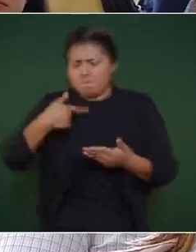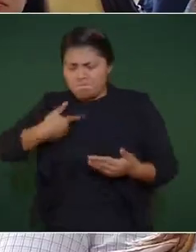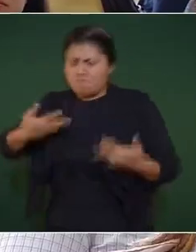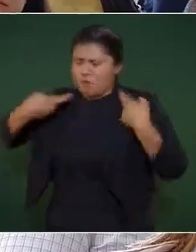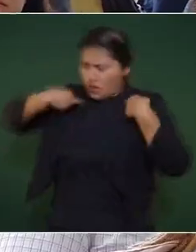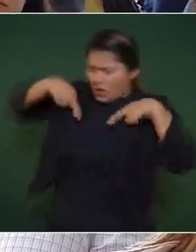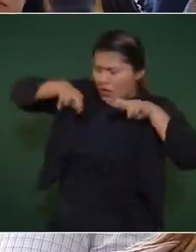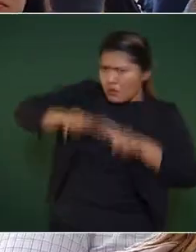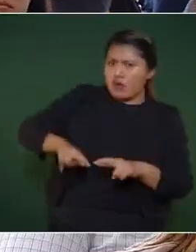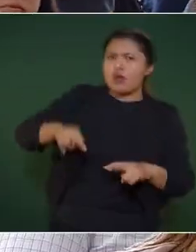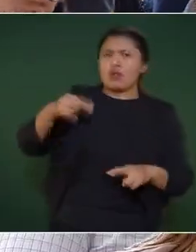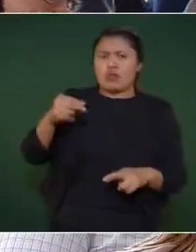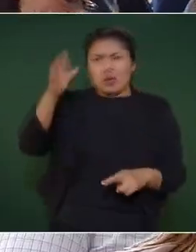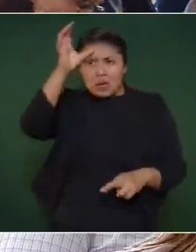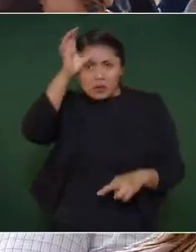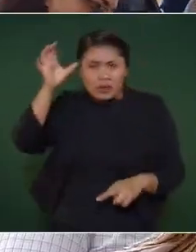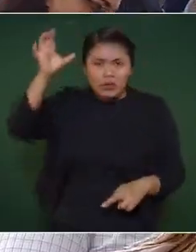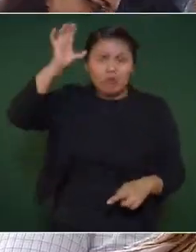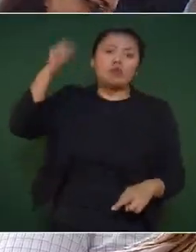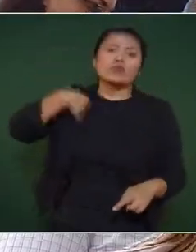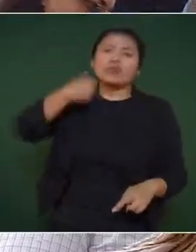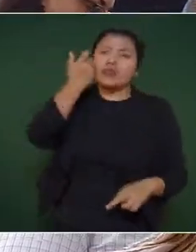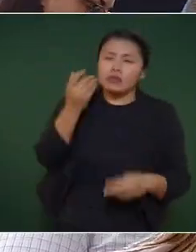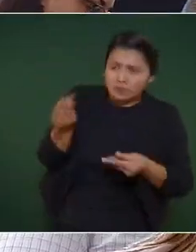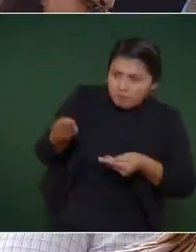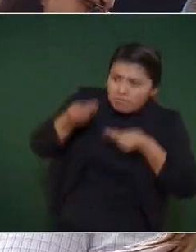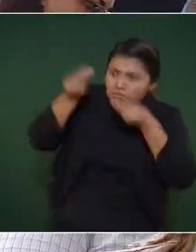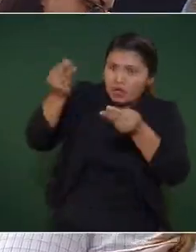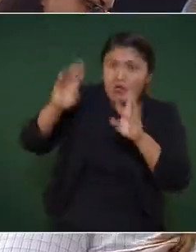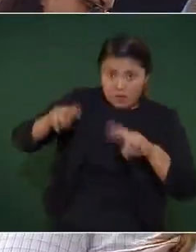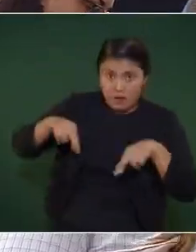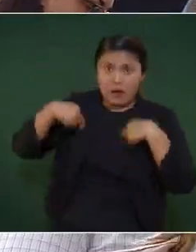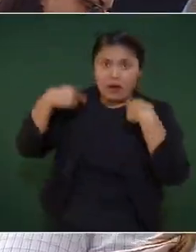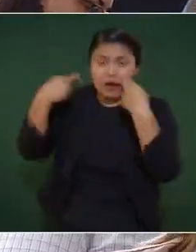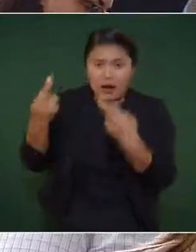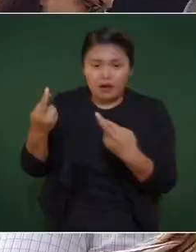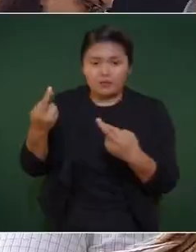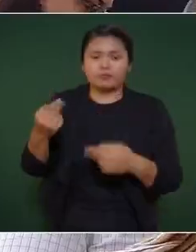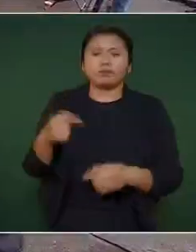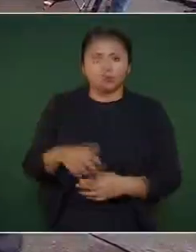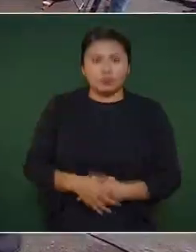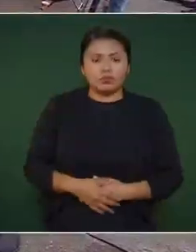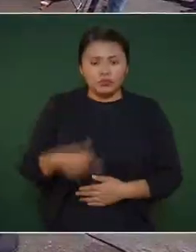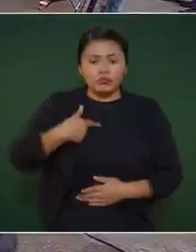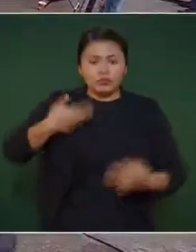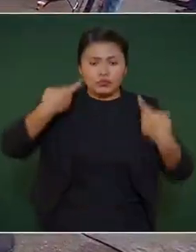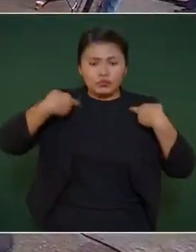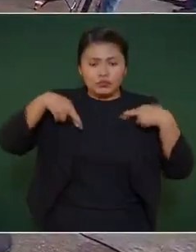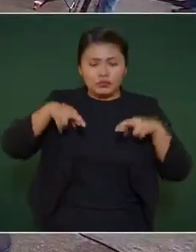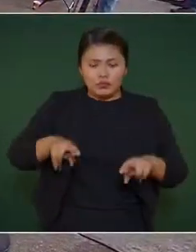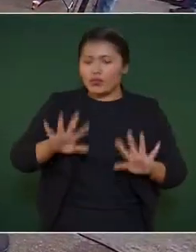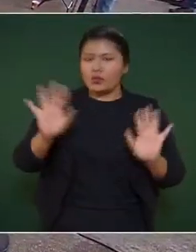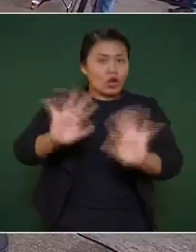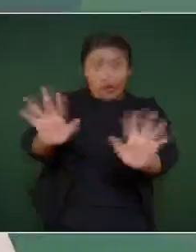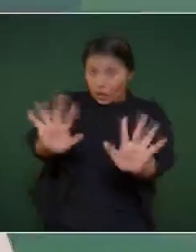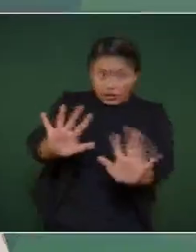estamos entregando, queremos entregarle ese penacho a nombre del candidato a diputado federal plurinominal. Eso no se puede,